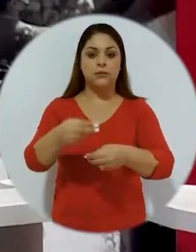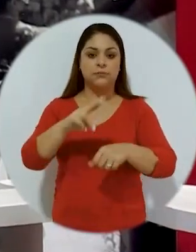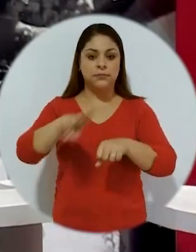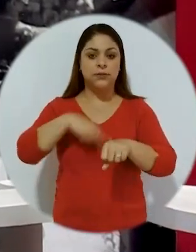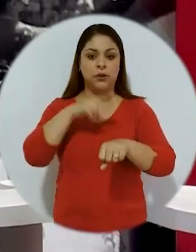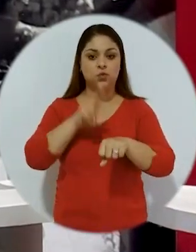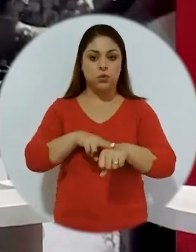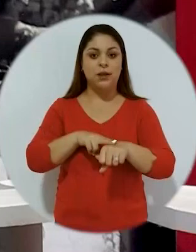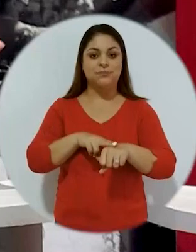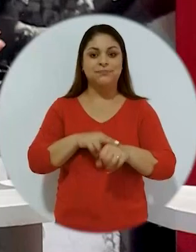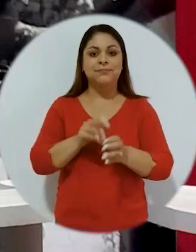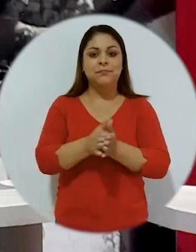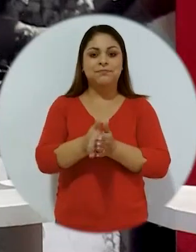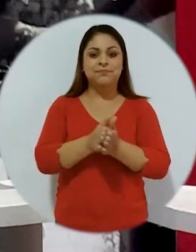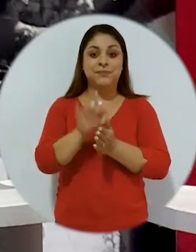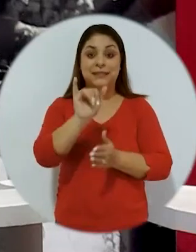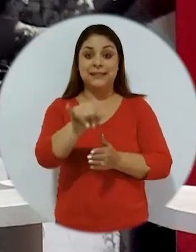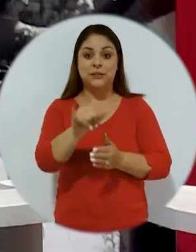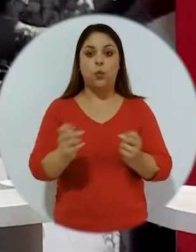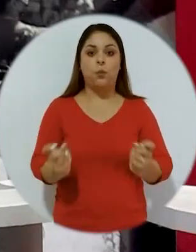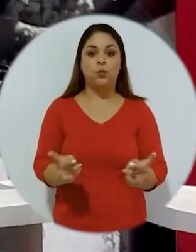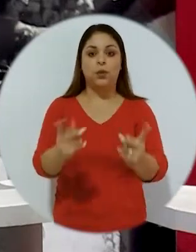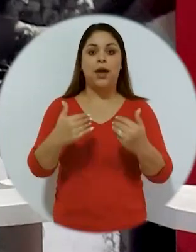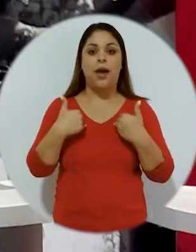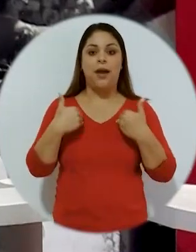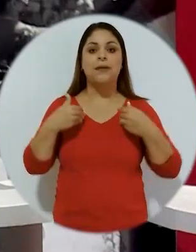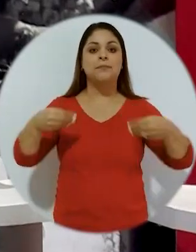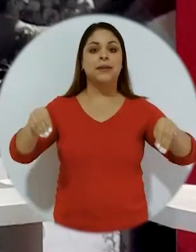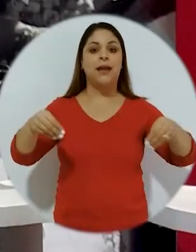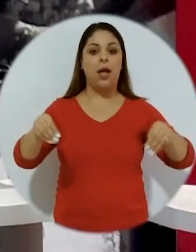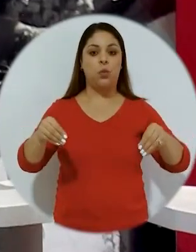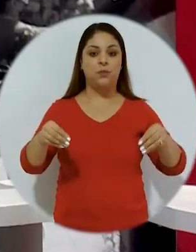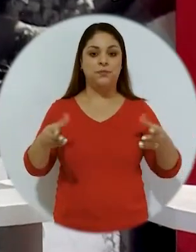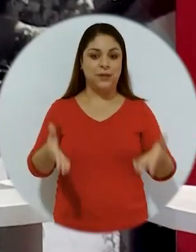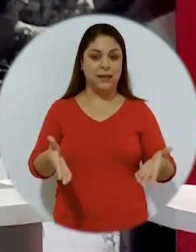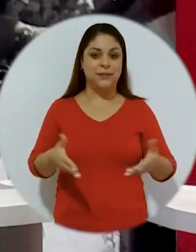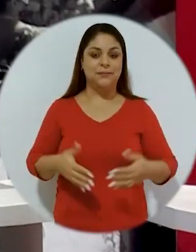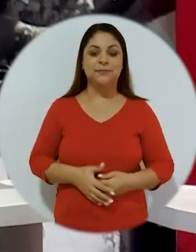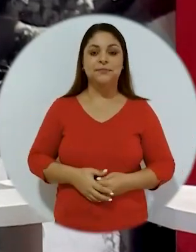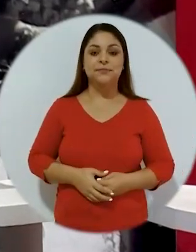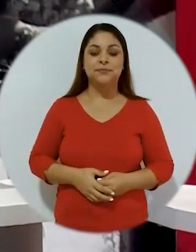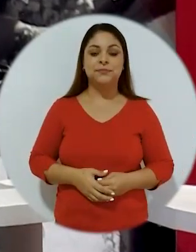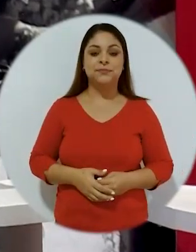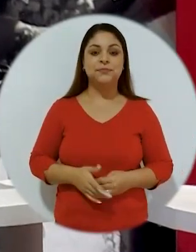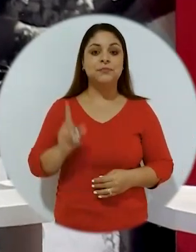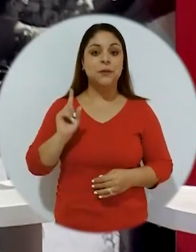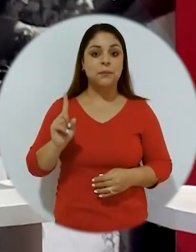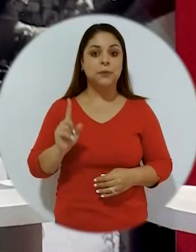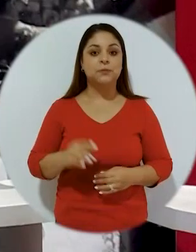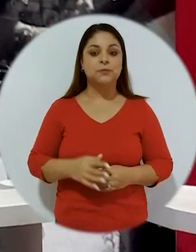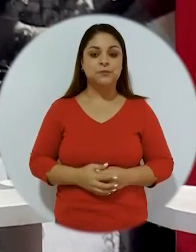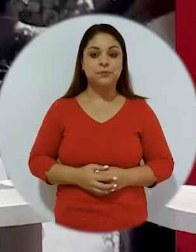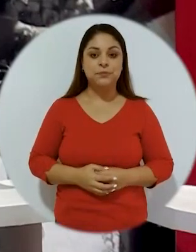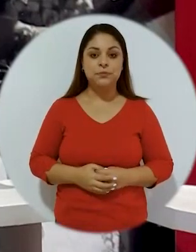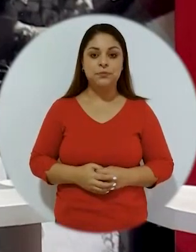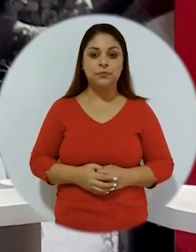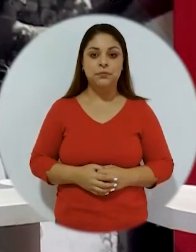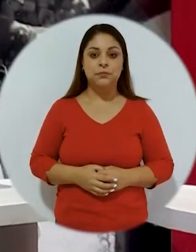ido incorporando en esto, aprovechando pues esas oportunidades que brindan el mercado en este sentido. Pero ahora,